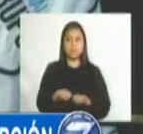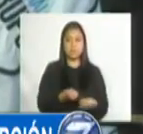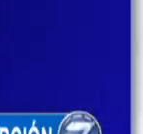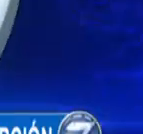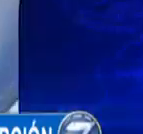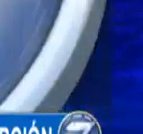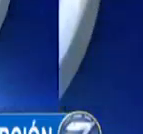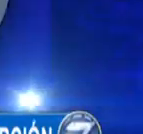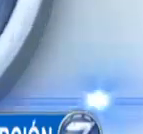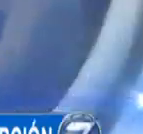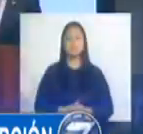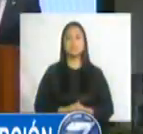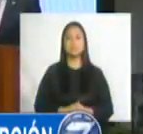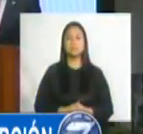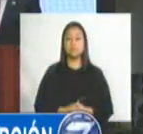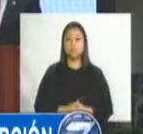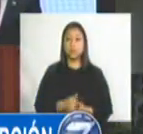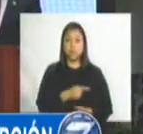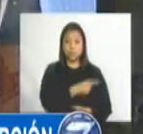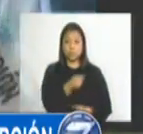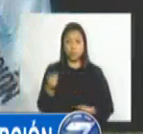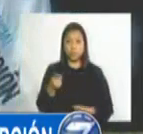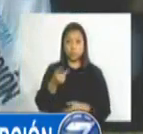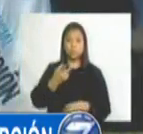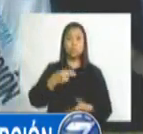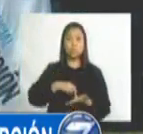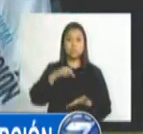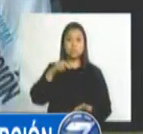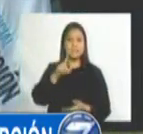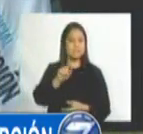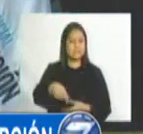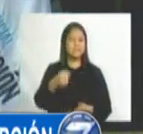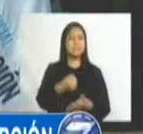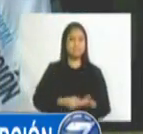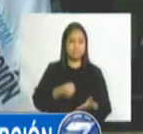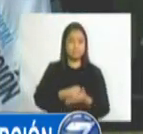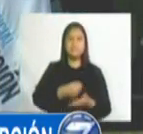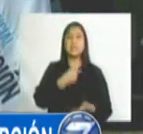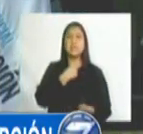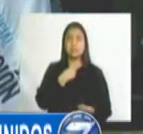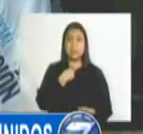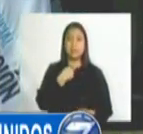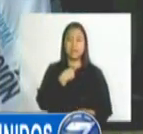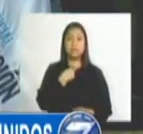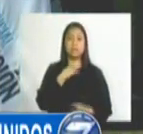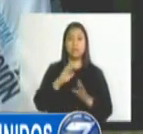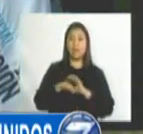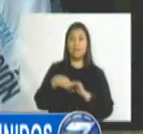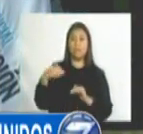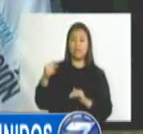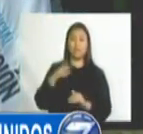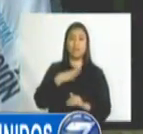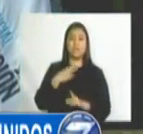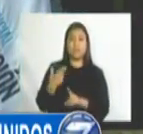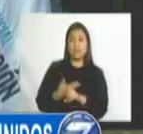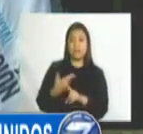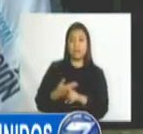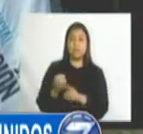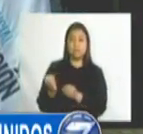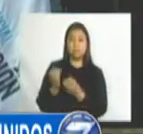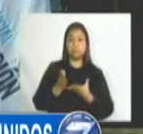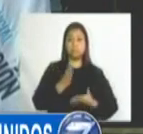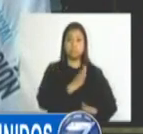de corrupción. Todas las naciones tienen que enfrentar peligros externos que ponen en riesgo su